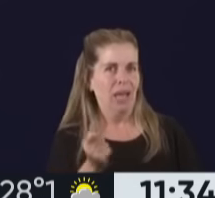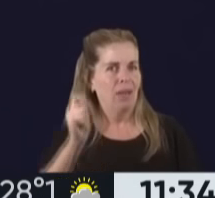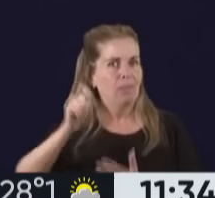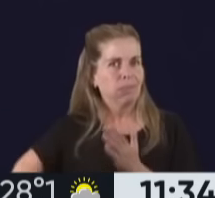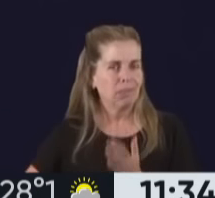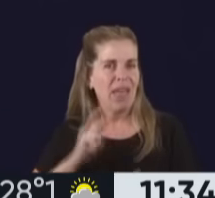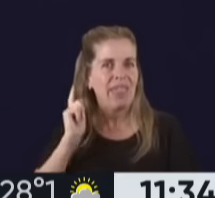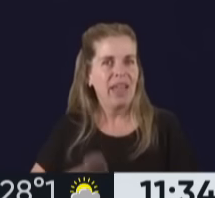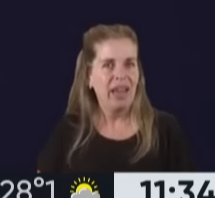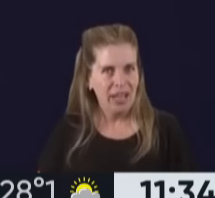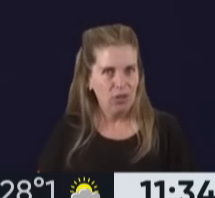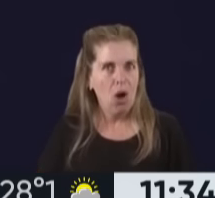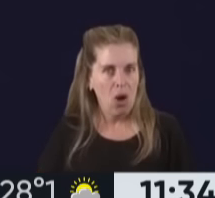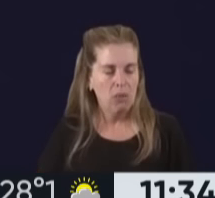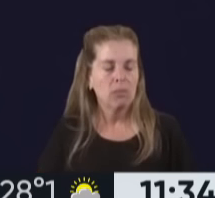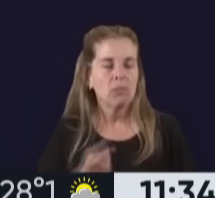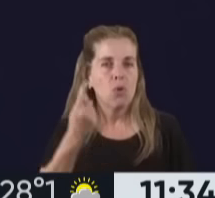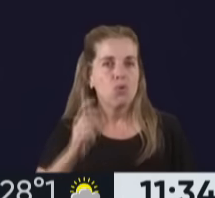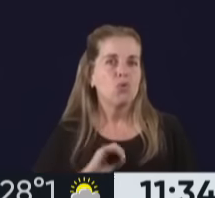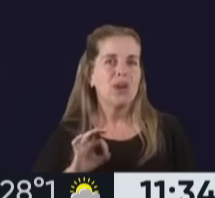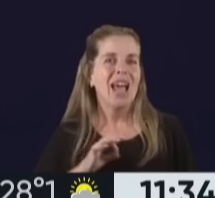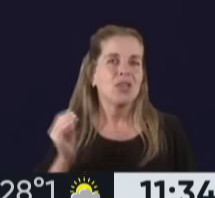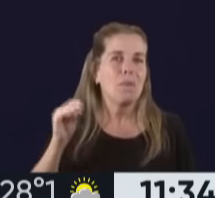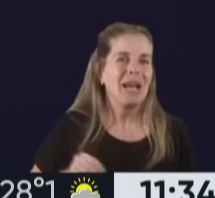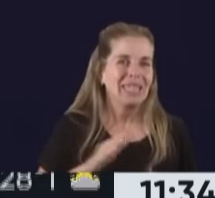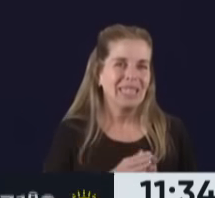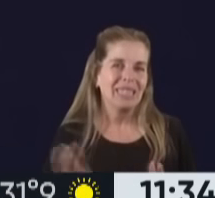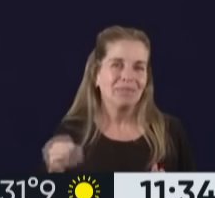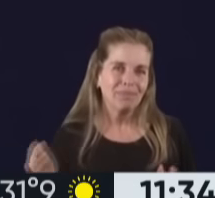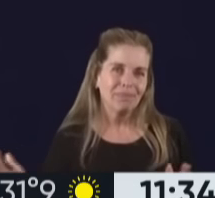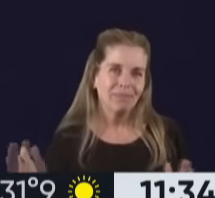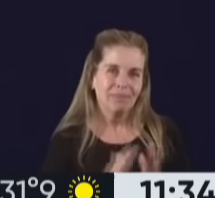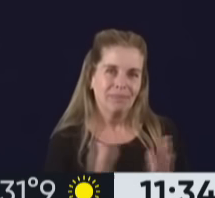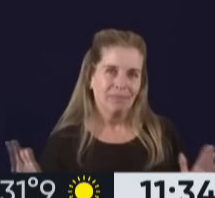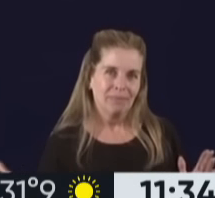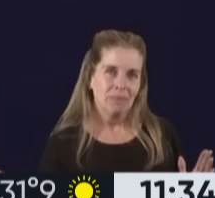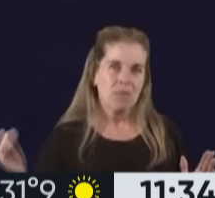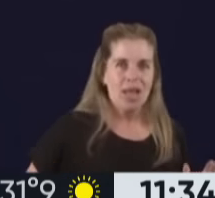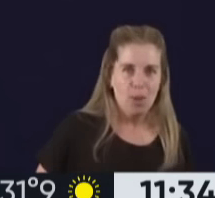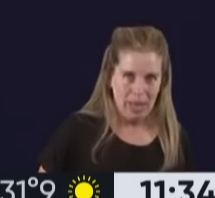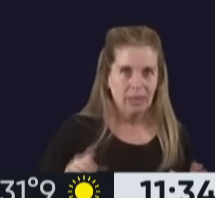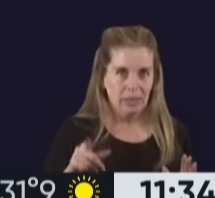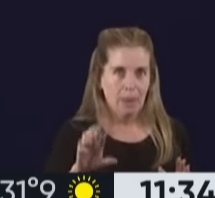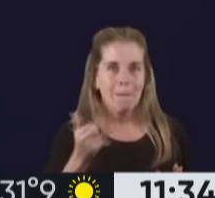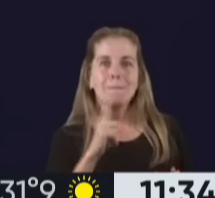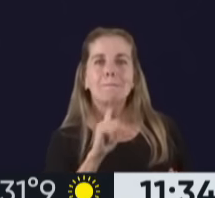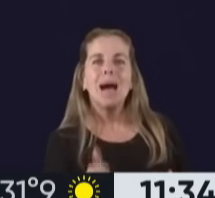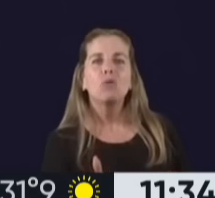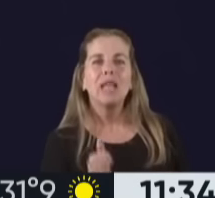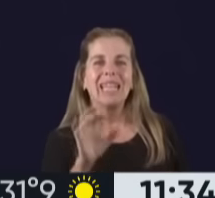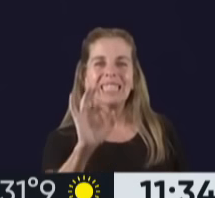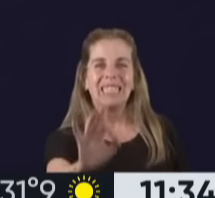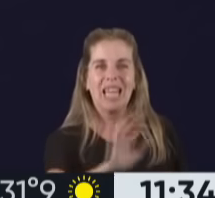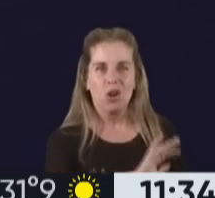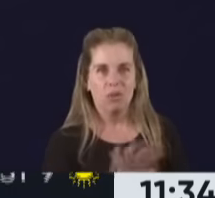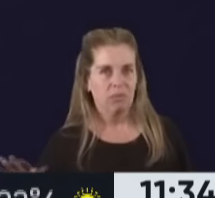decreto que extiende por 1 año más el compromiso de pauta cero Invitamos también, de paso,